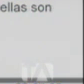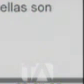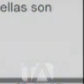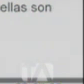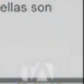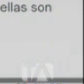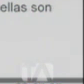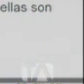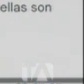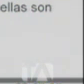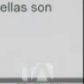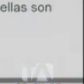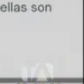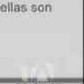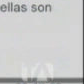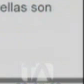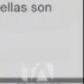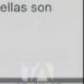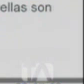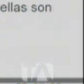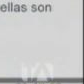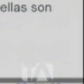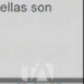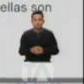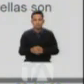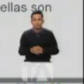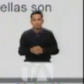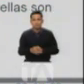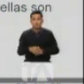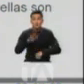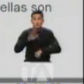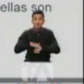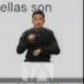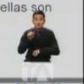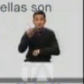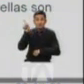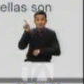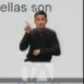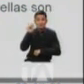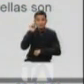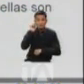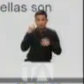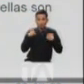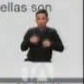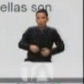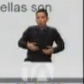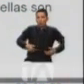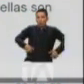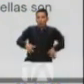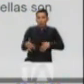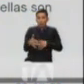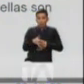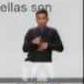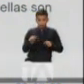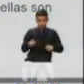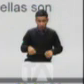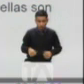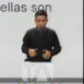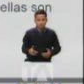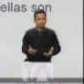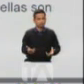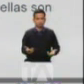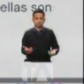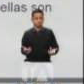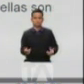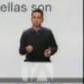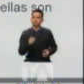que provocan, eso no le da derecho a nadie a tocarnos, no le da derecho a nadie a agredirnos, no señores,